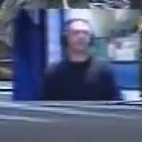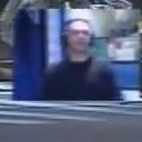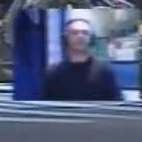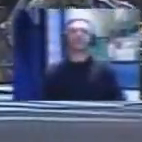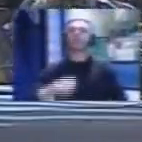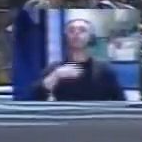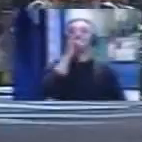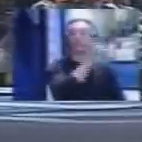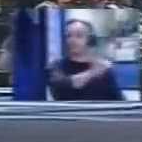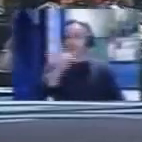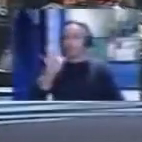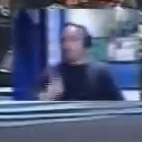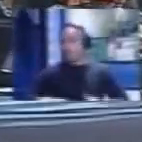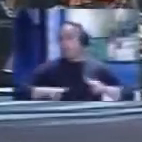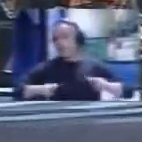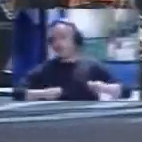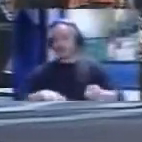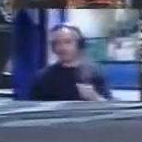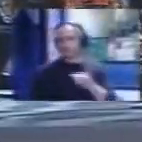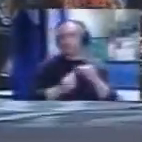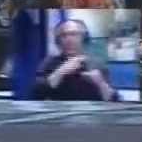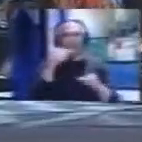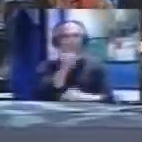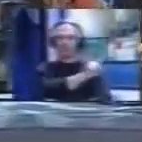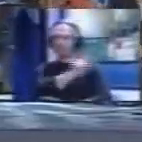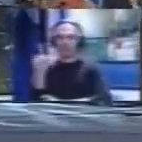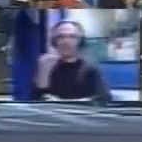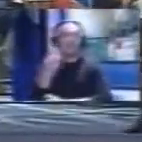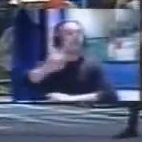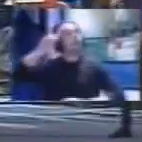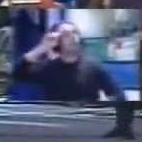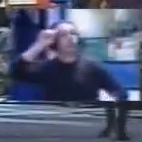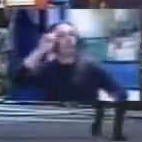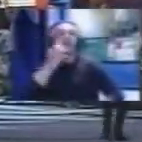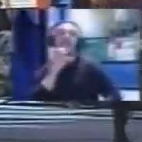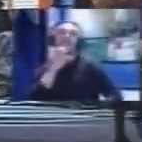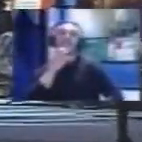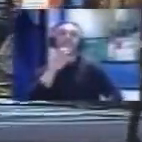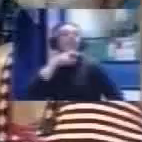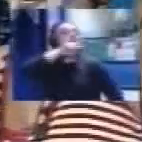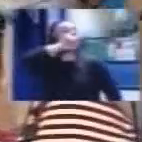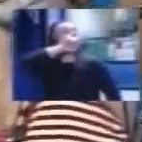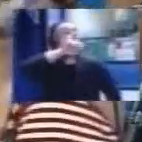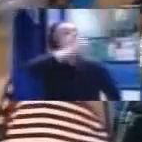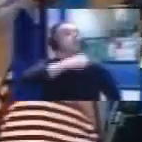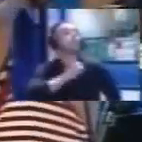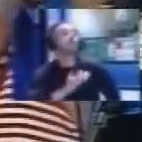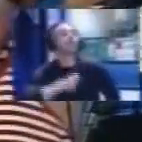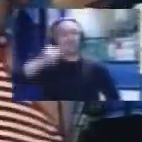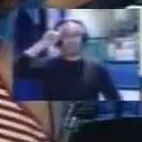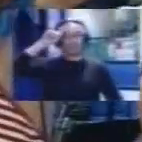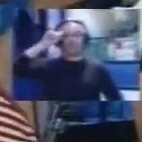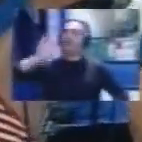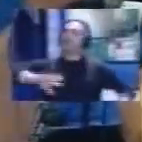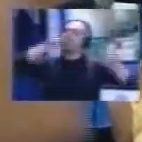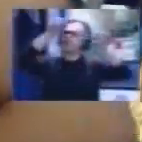Les prometo que al principio nos dolió y ni sabemos si podemos afinar, pero de lo que sí